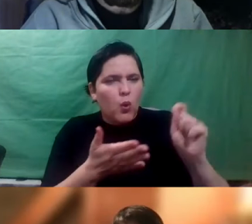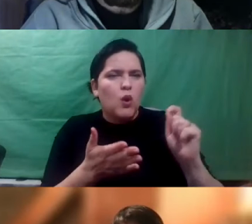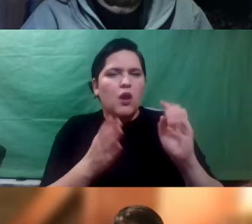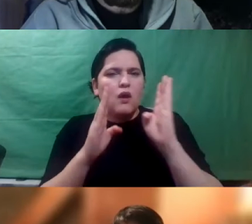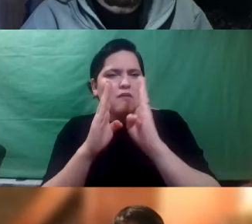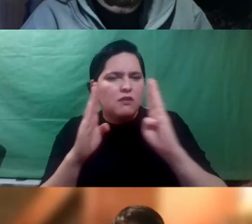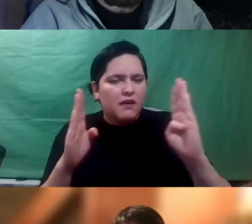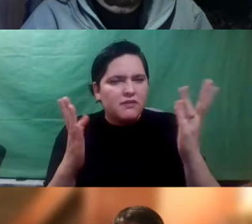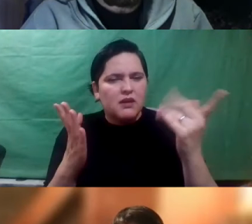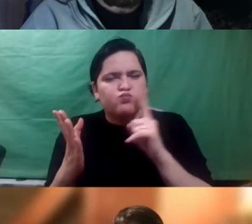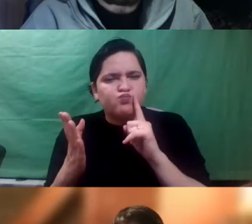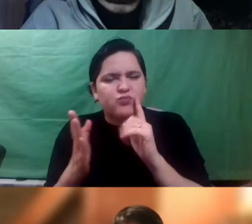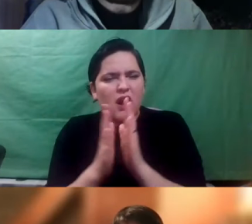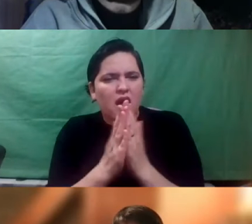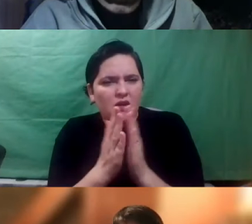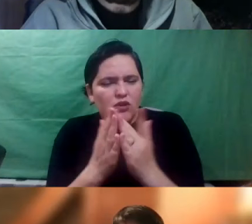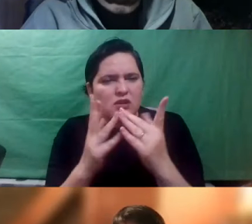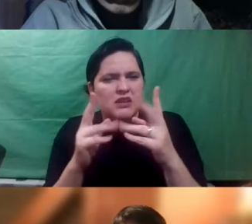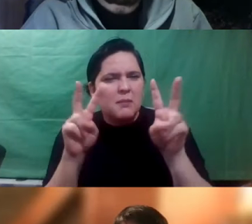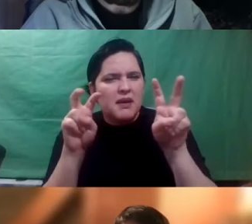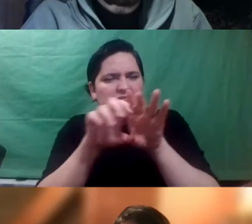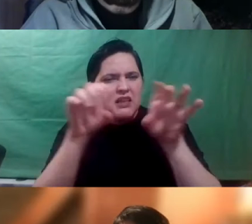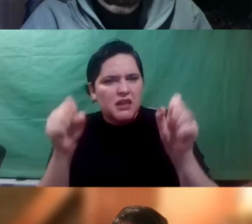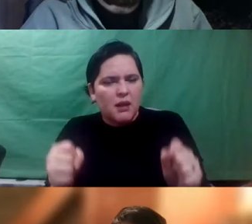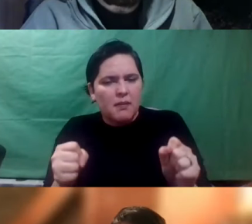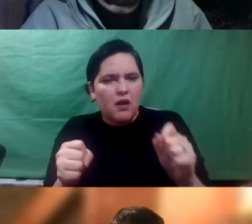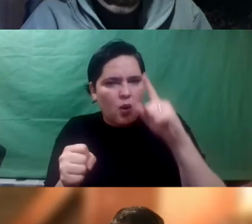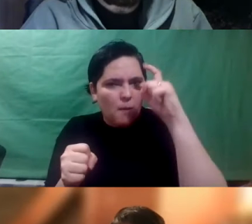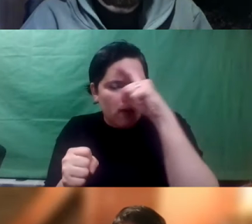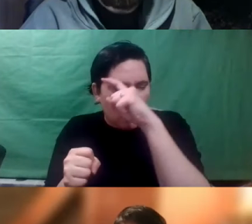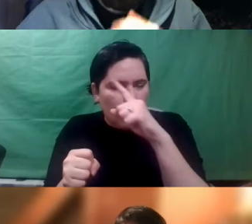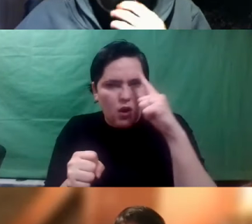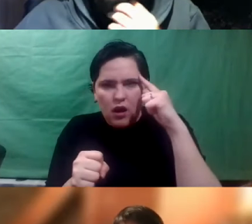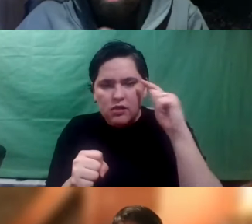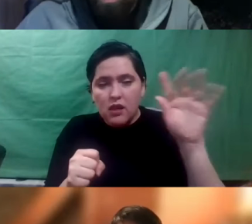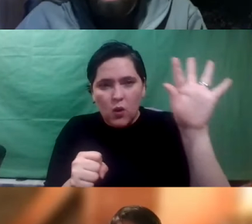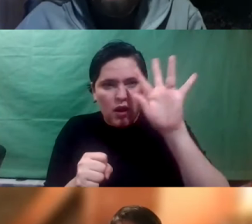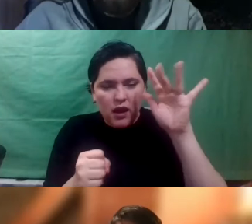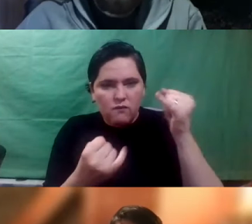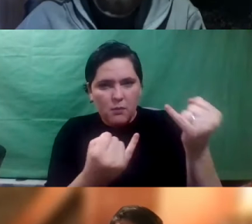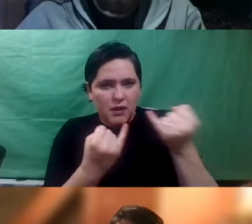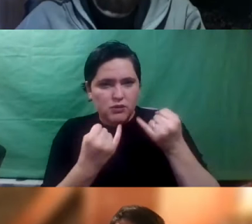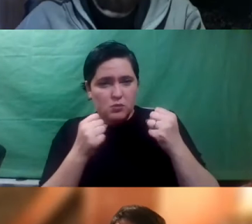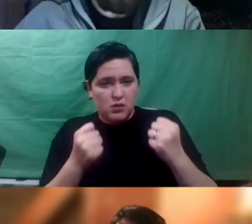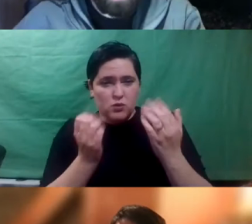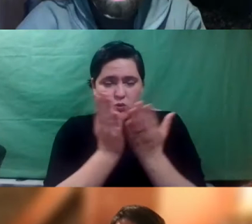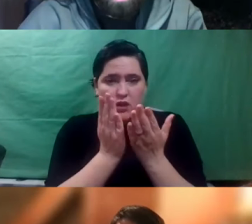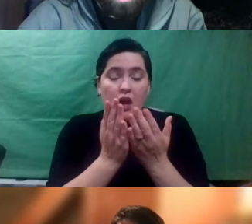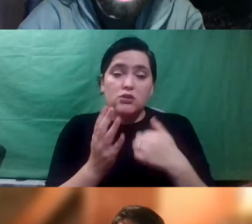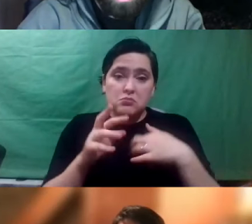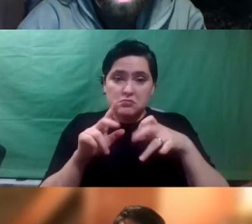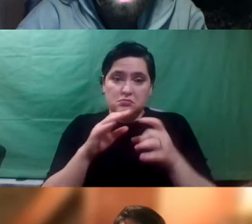sobre sistemas complejos o de teoría de la información como para introducirme. Sí, bueno, voy a dejar acá uno al